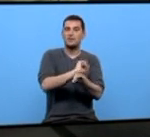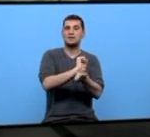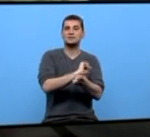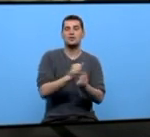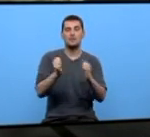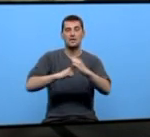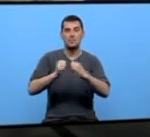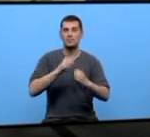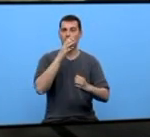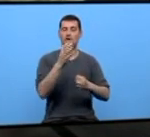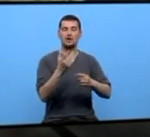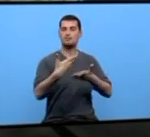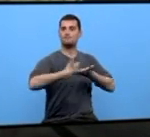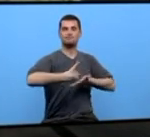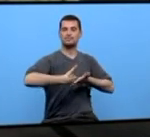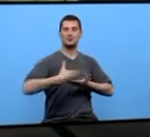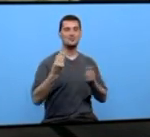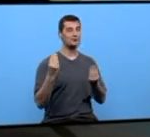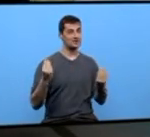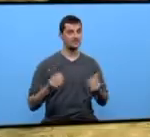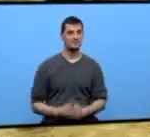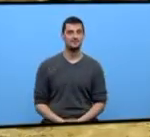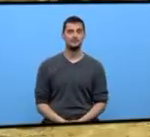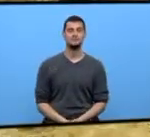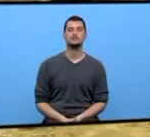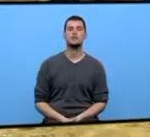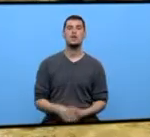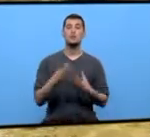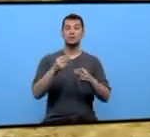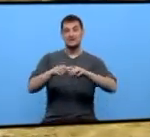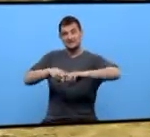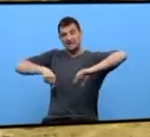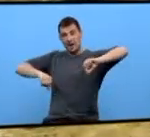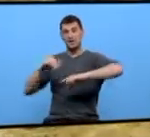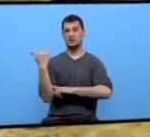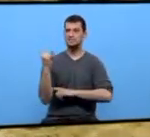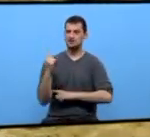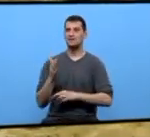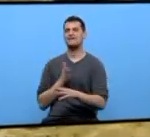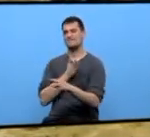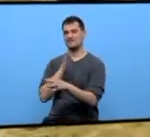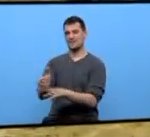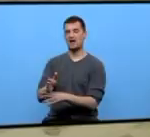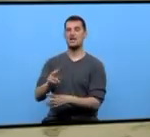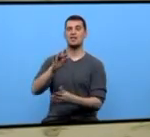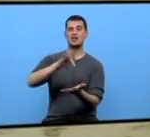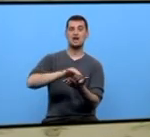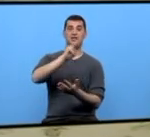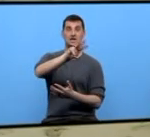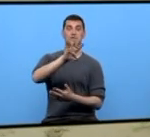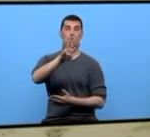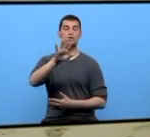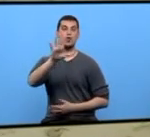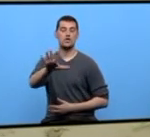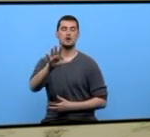aluvión de solicitudes recibidas. Centos de táguas invadirán de novo as praias luguesas este 3, 4 e 5 de maio no